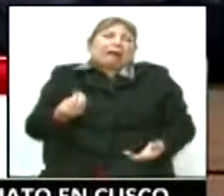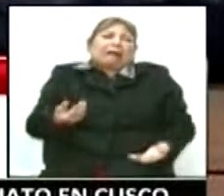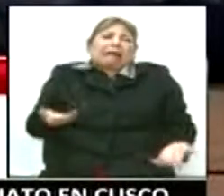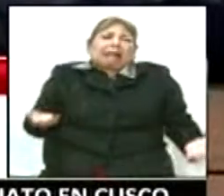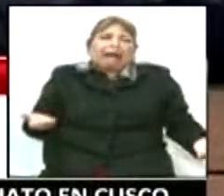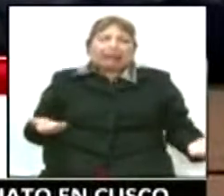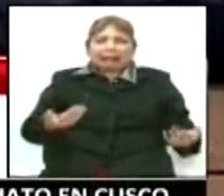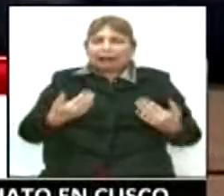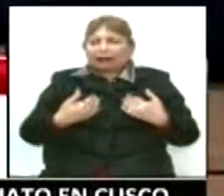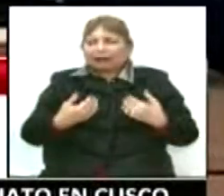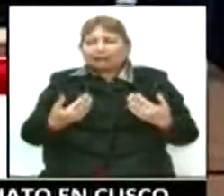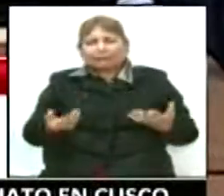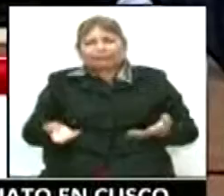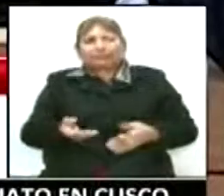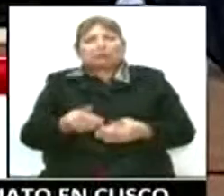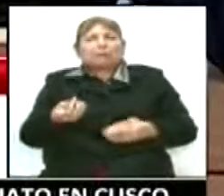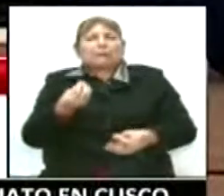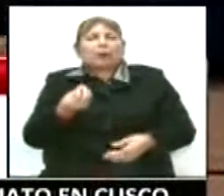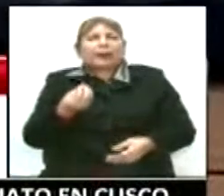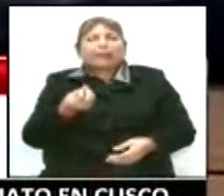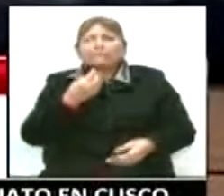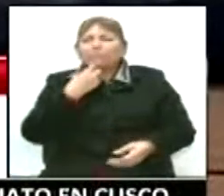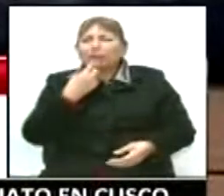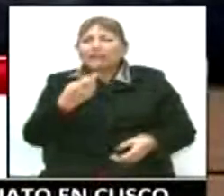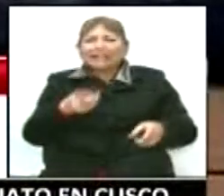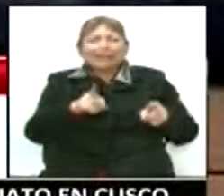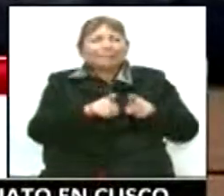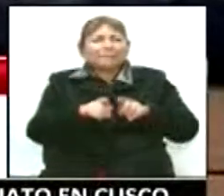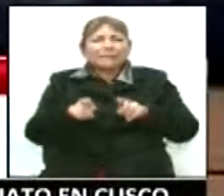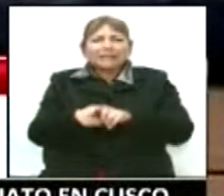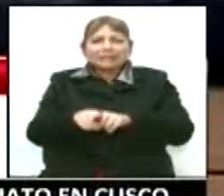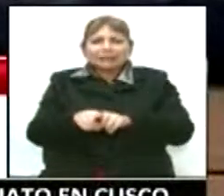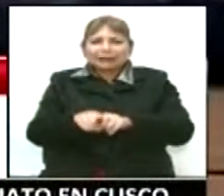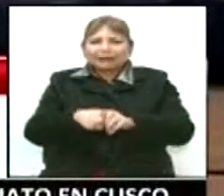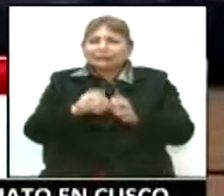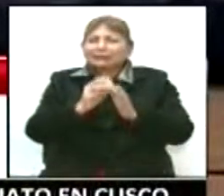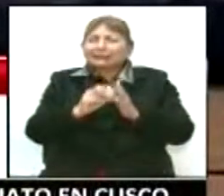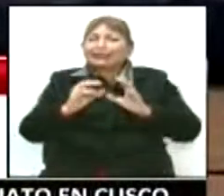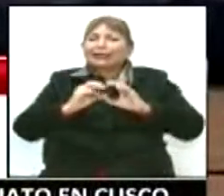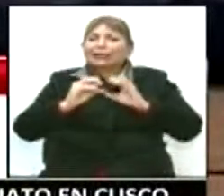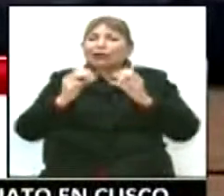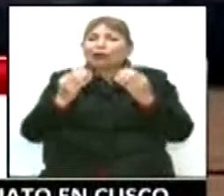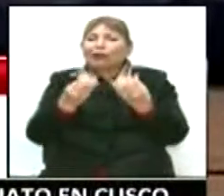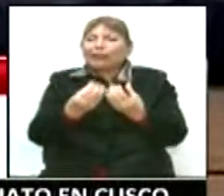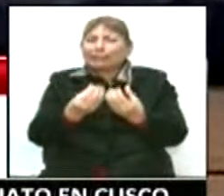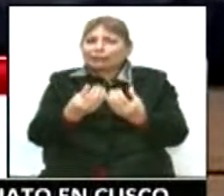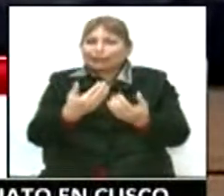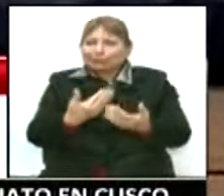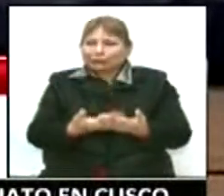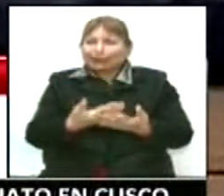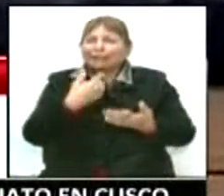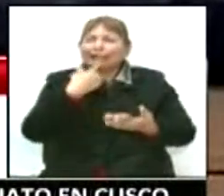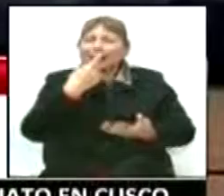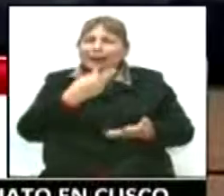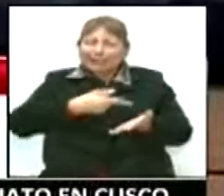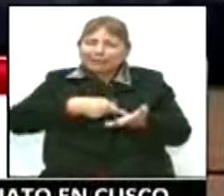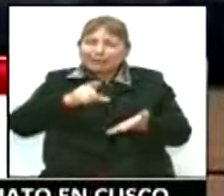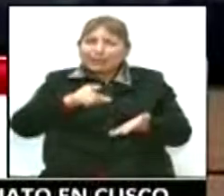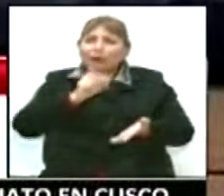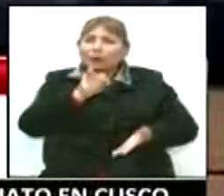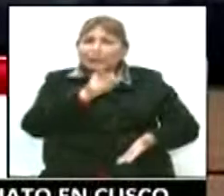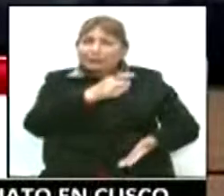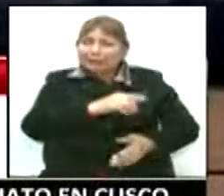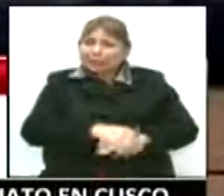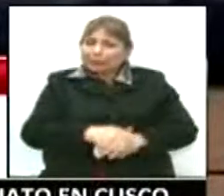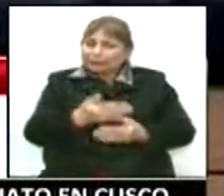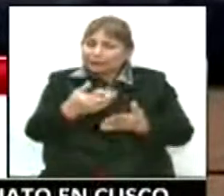justicia tiene que tocar este tema? Porque la misma administración del Congreso, las vicepresidencias, le habrán enviado a usted pues